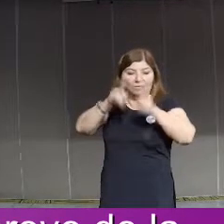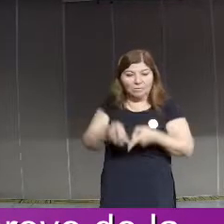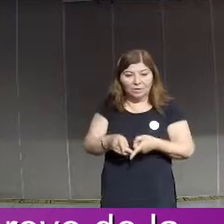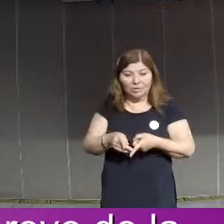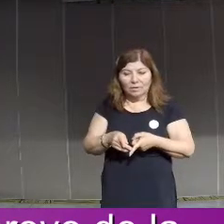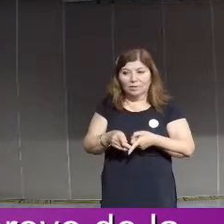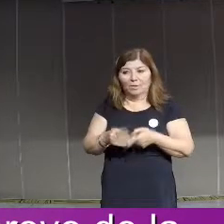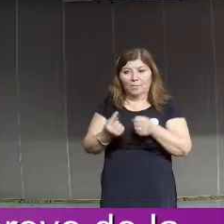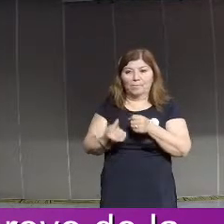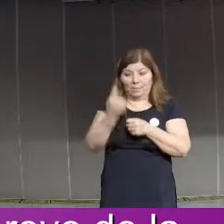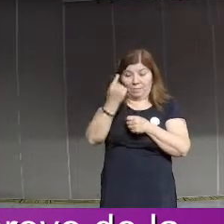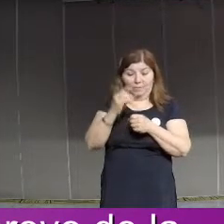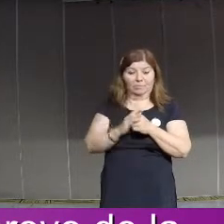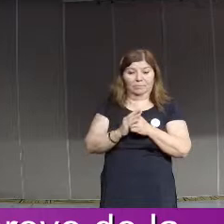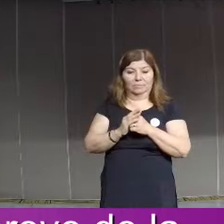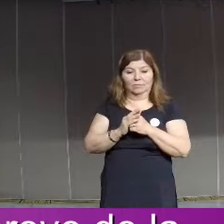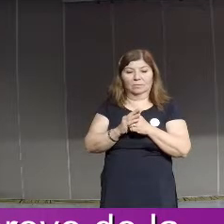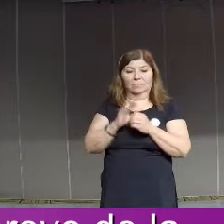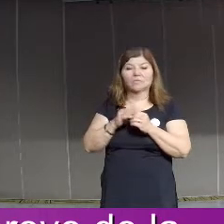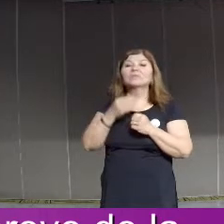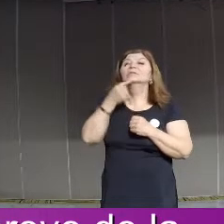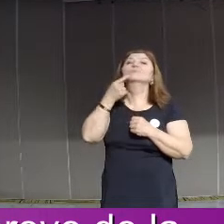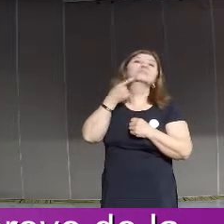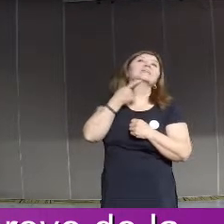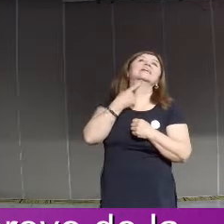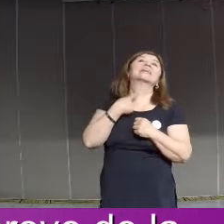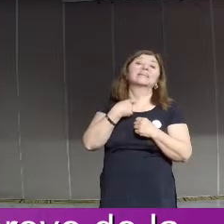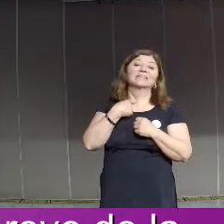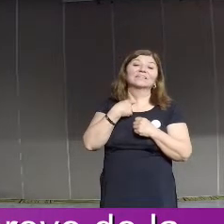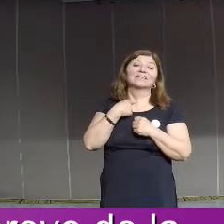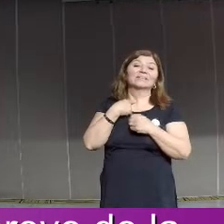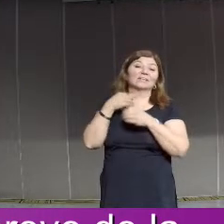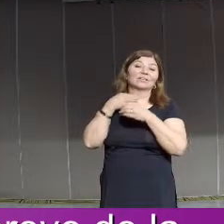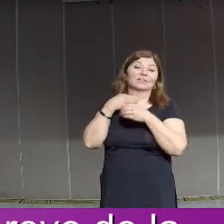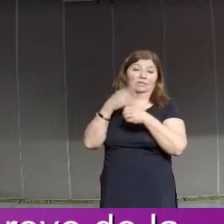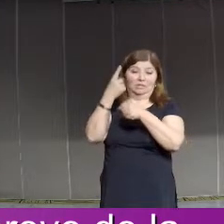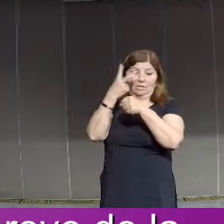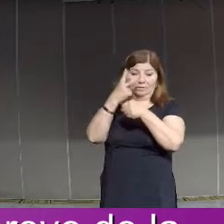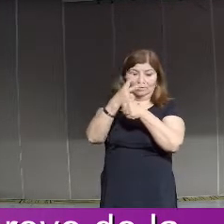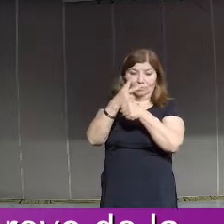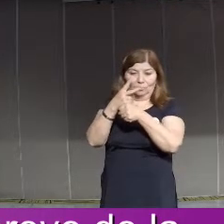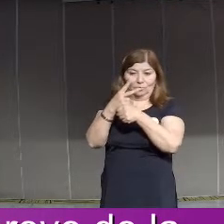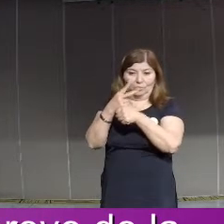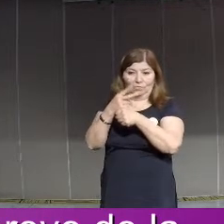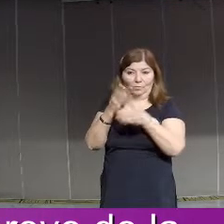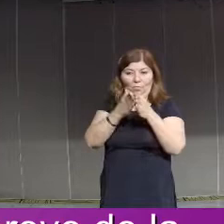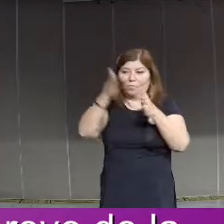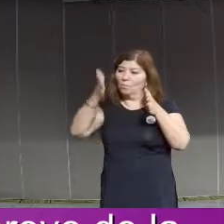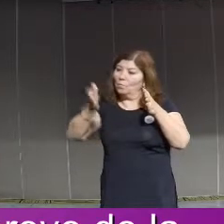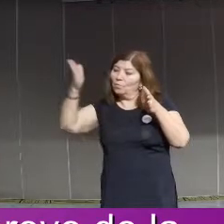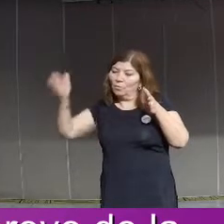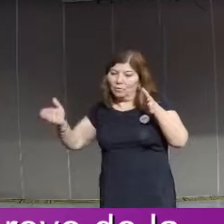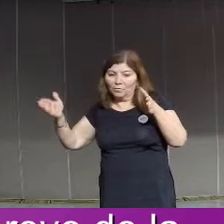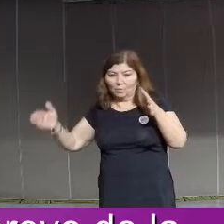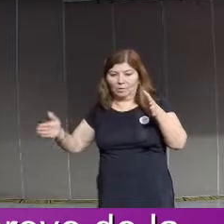en la etapa oral, el velo nasofaringeo y la glotis, que va a estar en el segundo tiempo de la deglución, y el esfínter